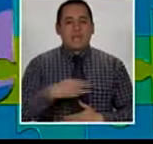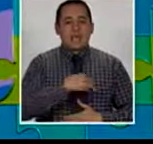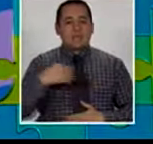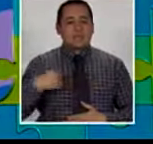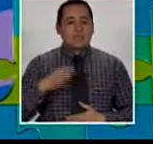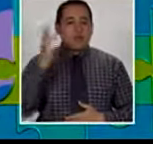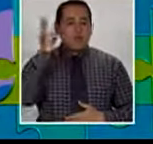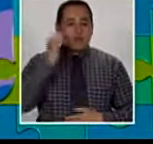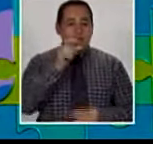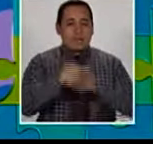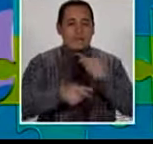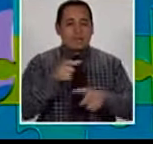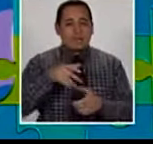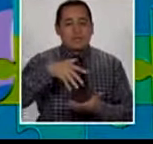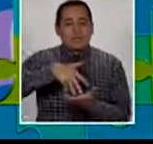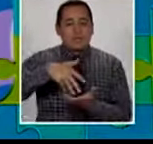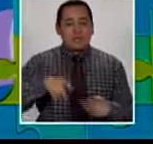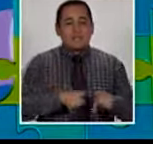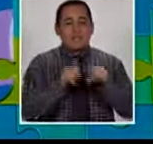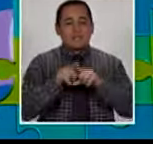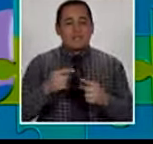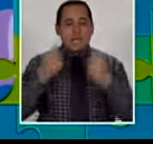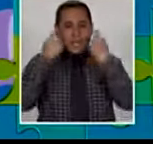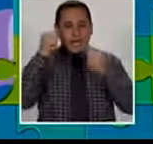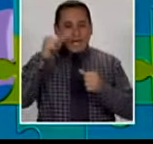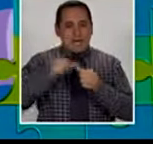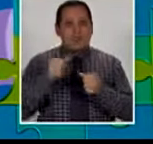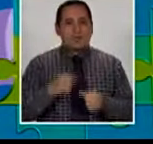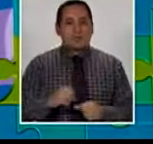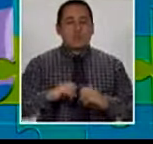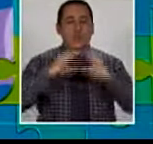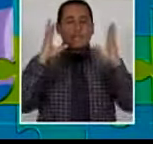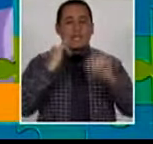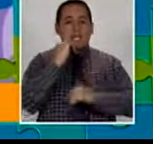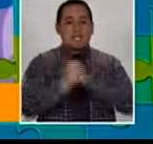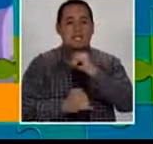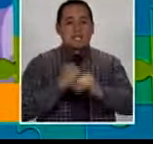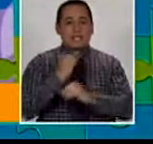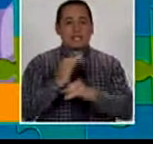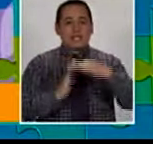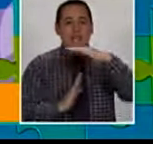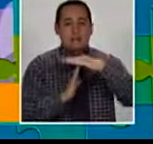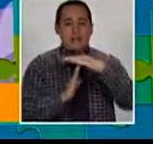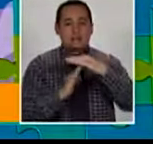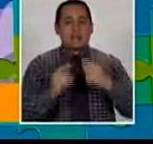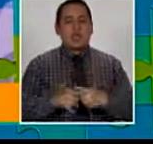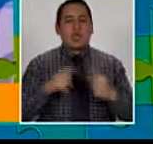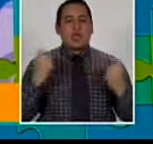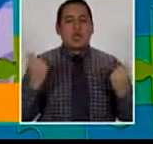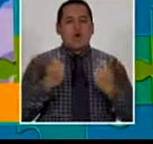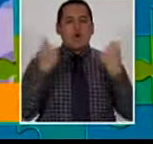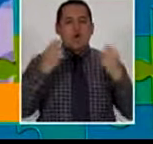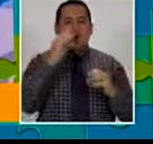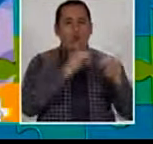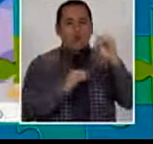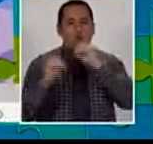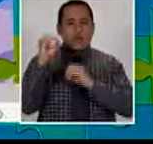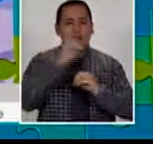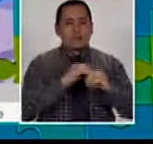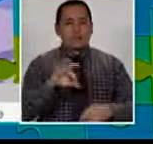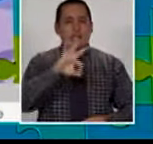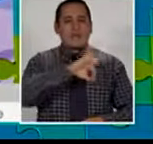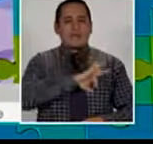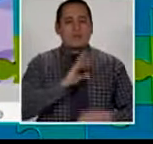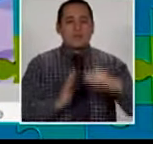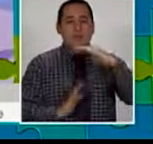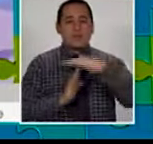El Ministerio de la Mujer y Poblaciones Vulnerables, en conmemoración por el Día Internacional de la Paz, vienen organizando el